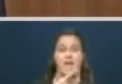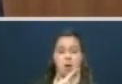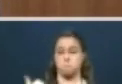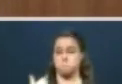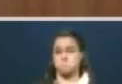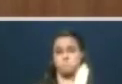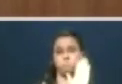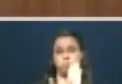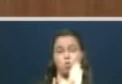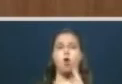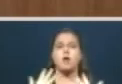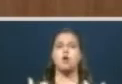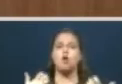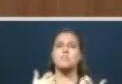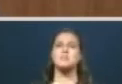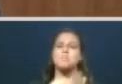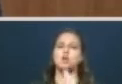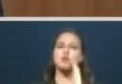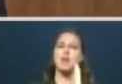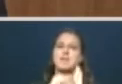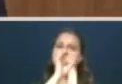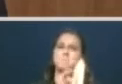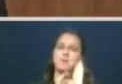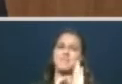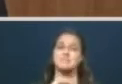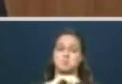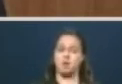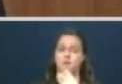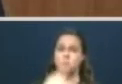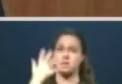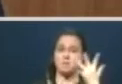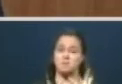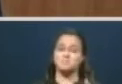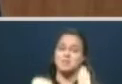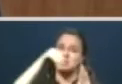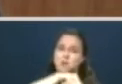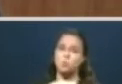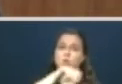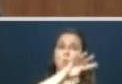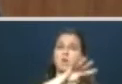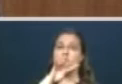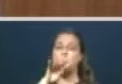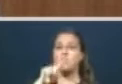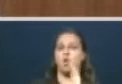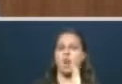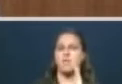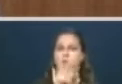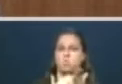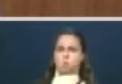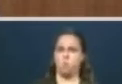el proyecto de ley de medidas para la reforma de la administración que contempla la modificación de 44 leyes autonómicas